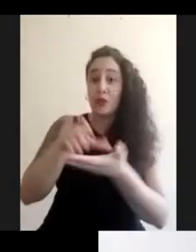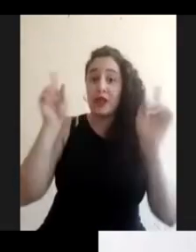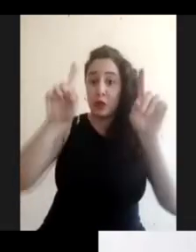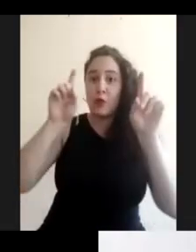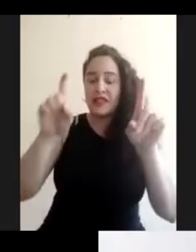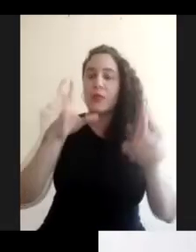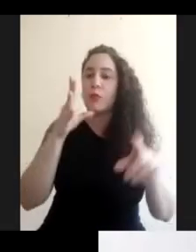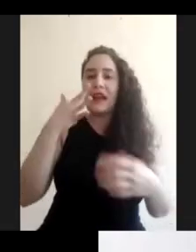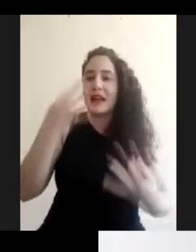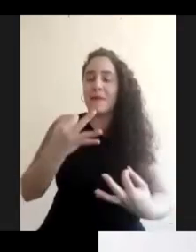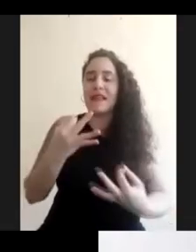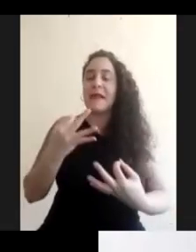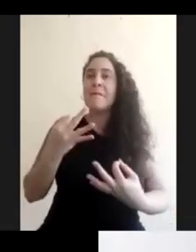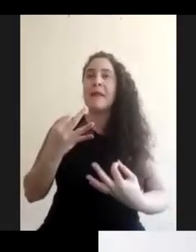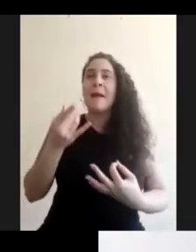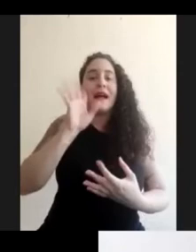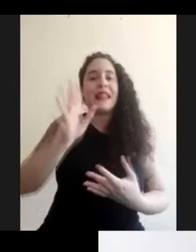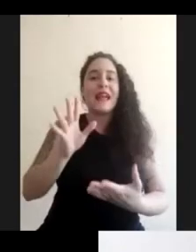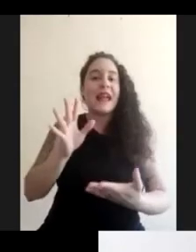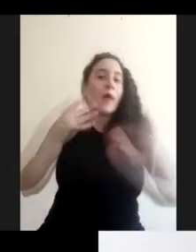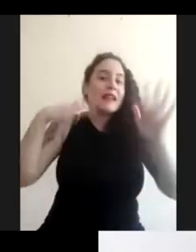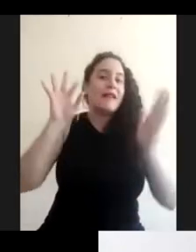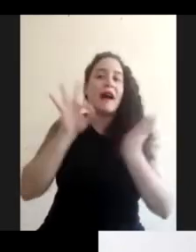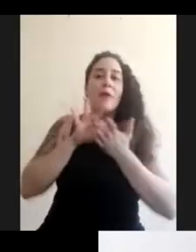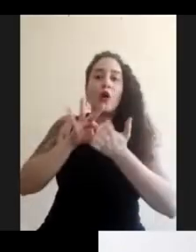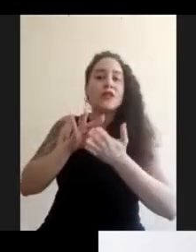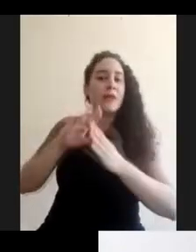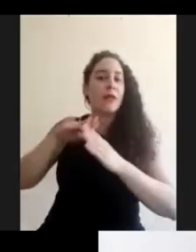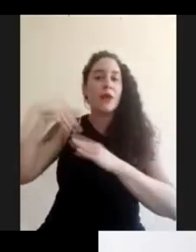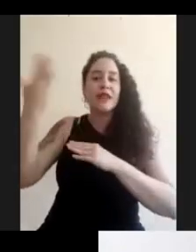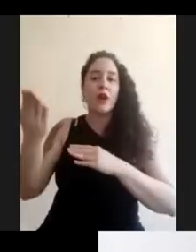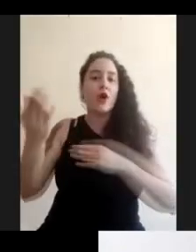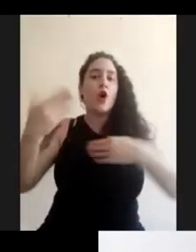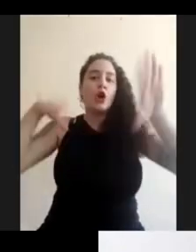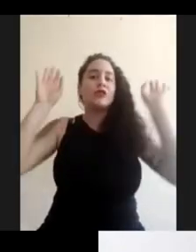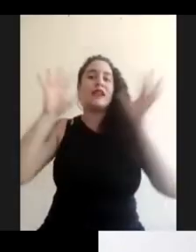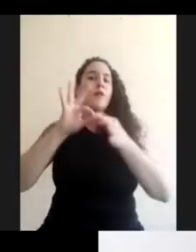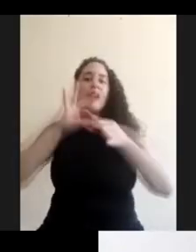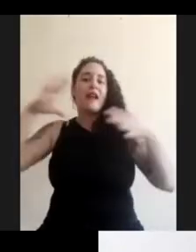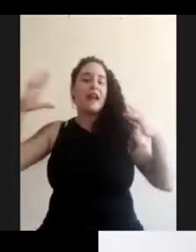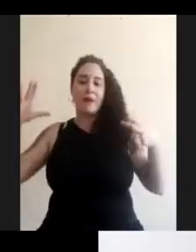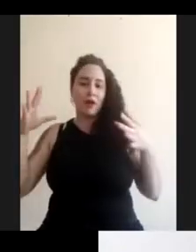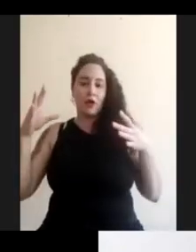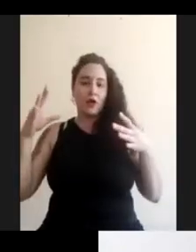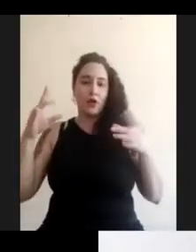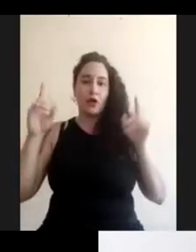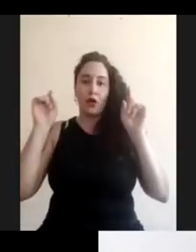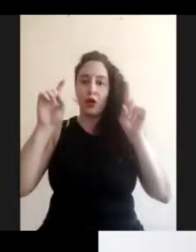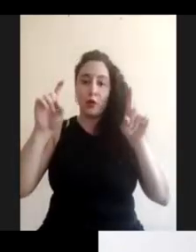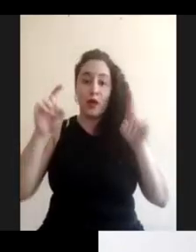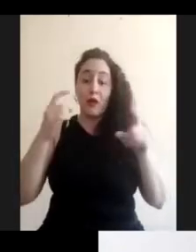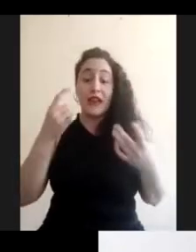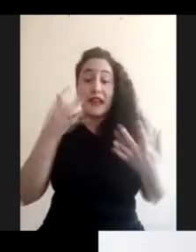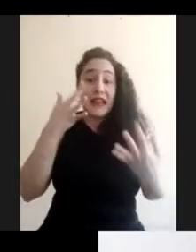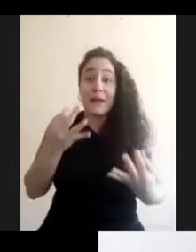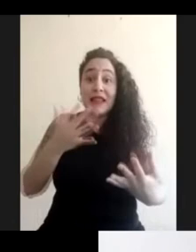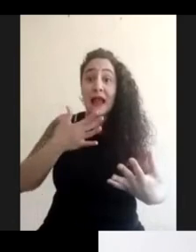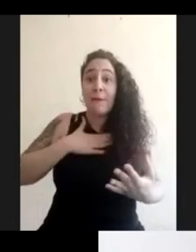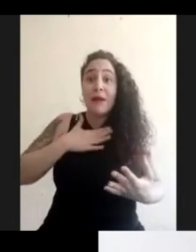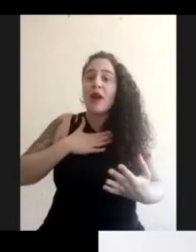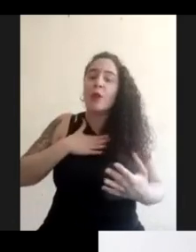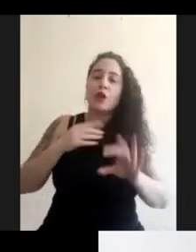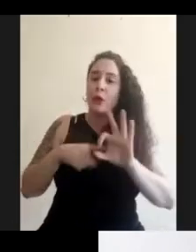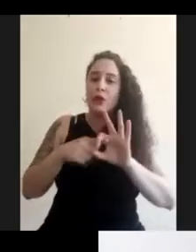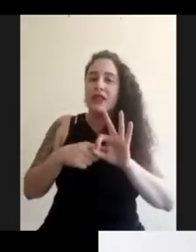dentro de un centro educativo, porque realmente parece que aunque trabajamos como servicio externo, no tenemos nada que ver con los educadores, y realmente,